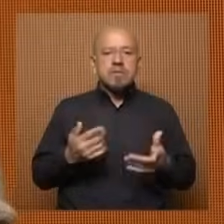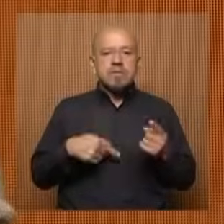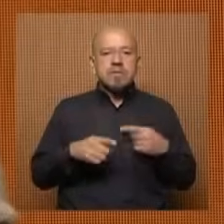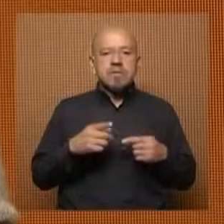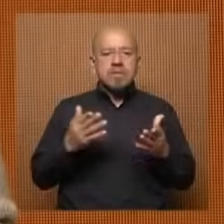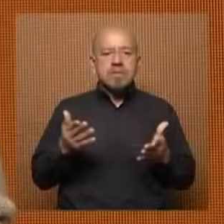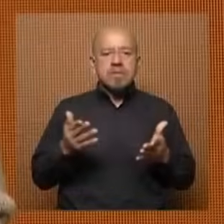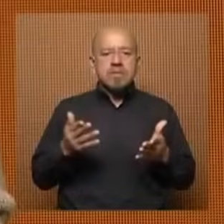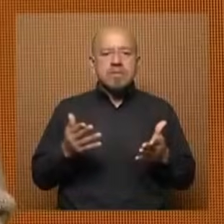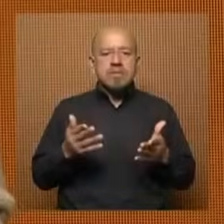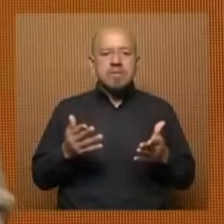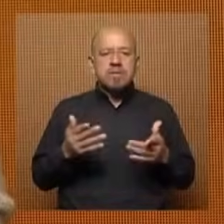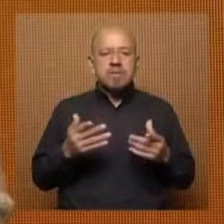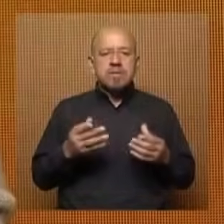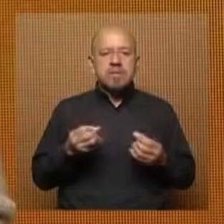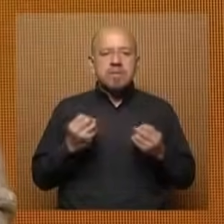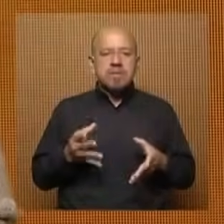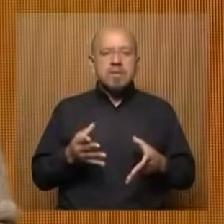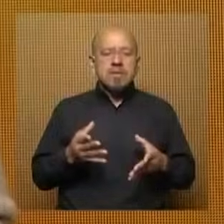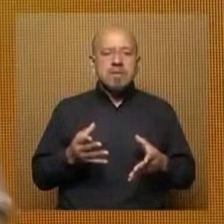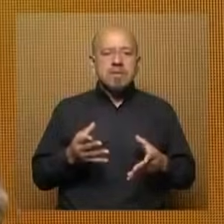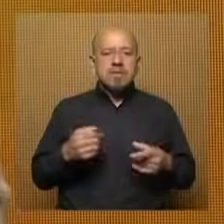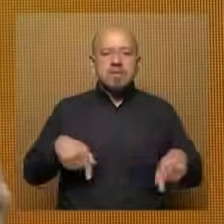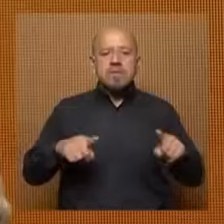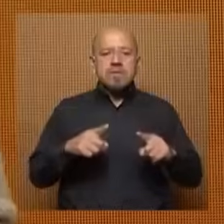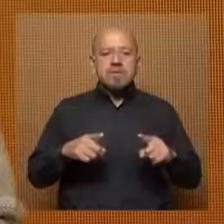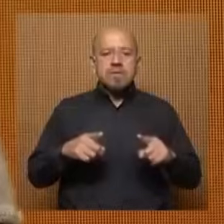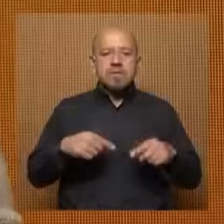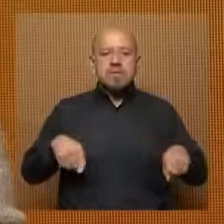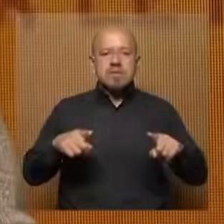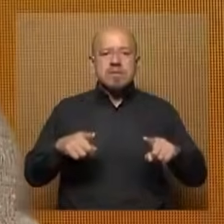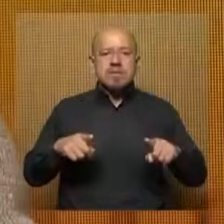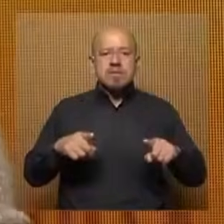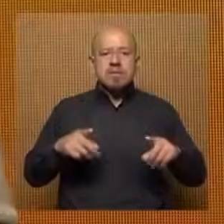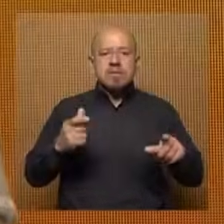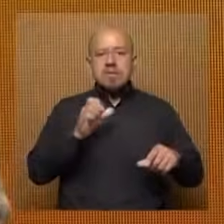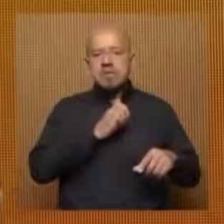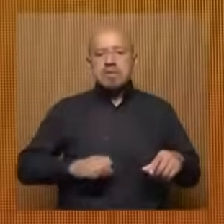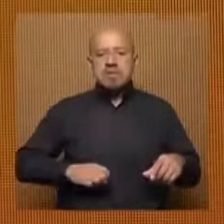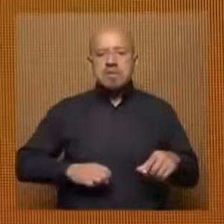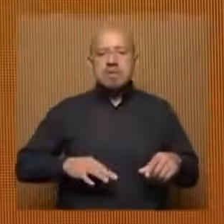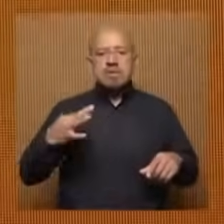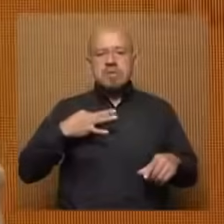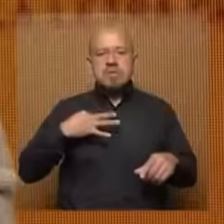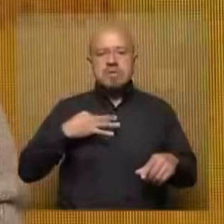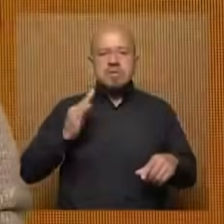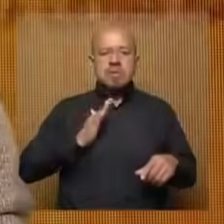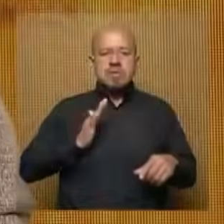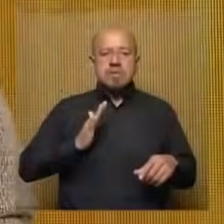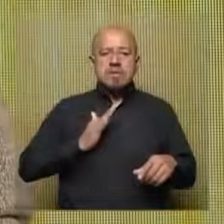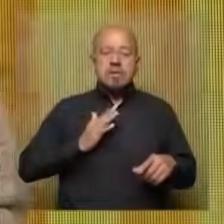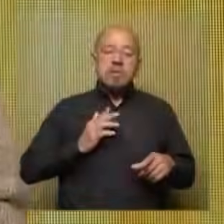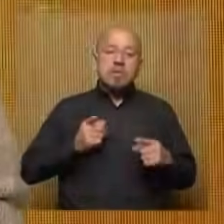oreja enorme, ¿no? Porque si traducimos las inoperancias de las prácticas estatales sobre la vida de las mujeres